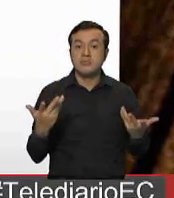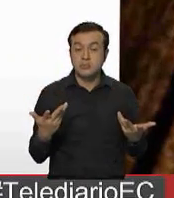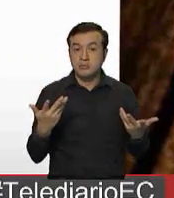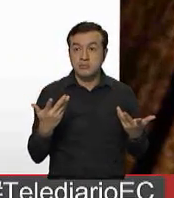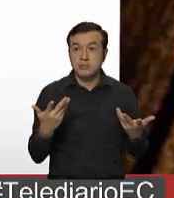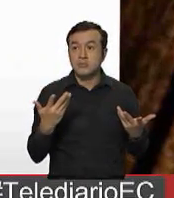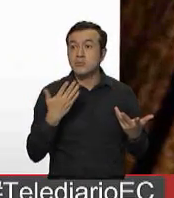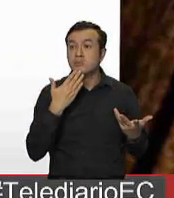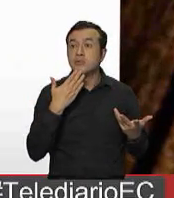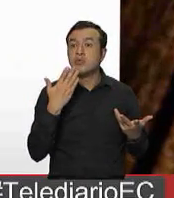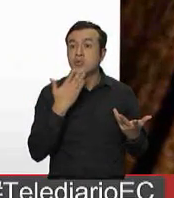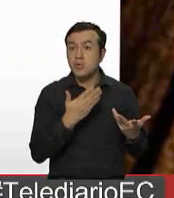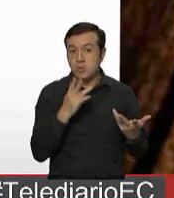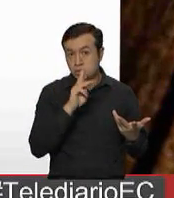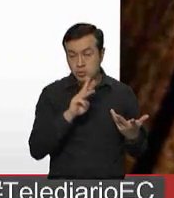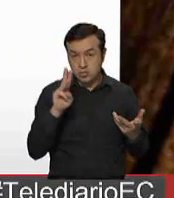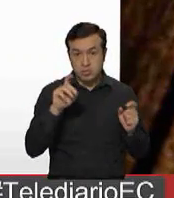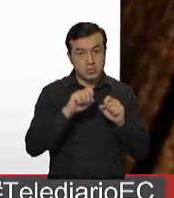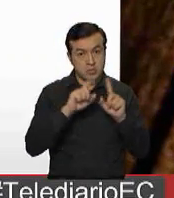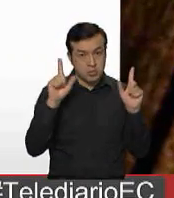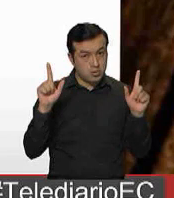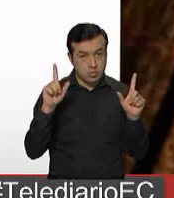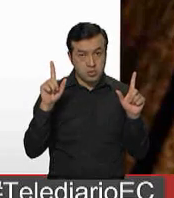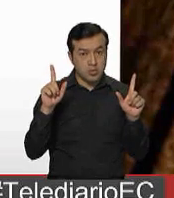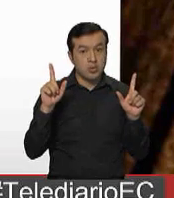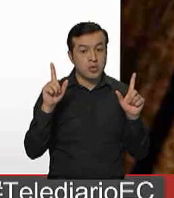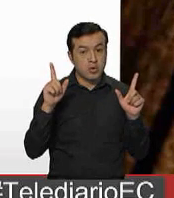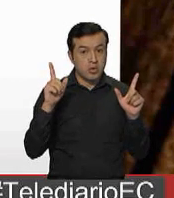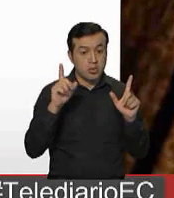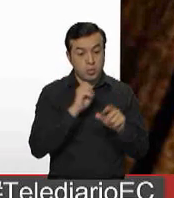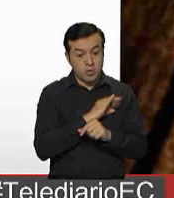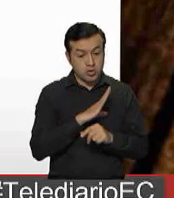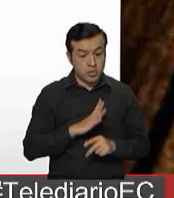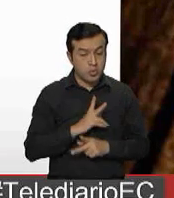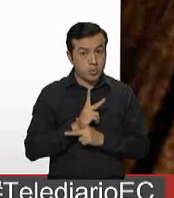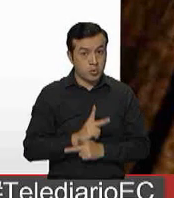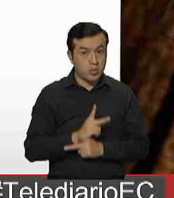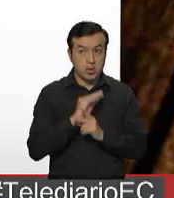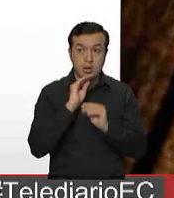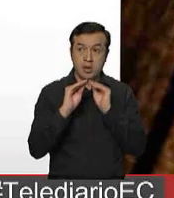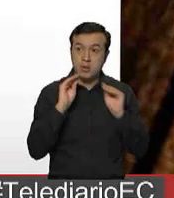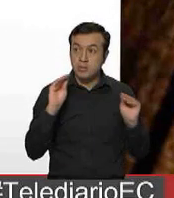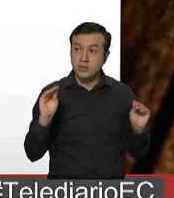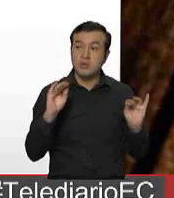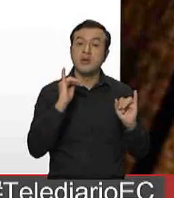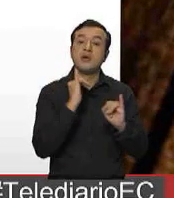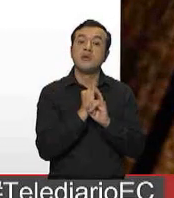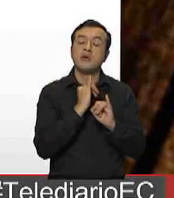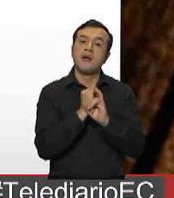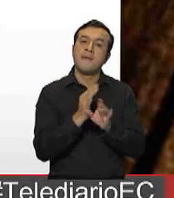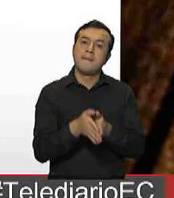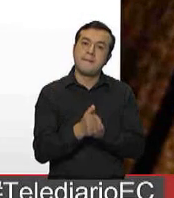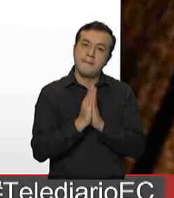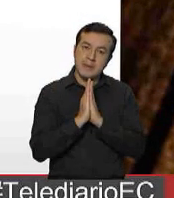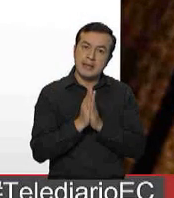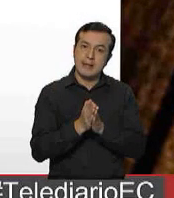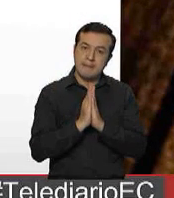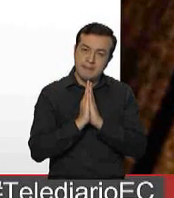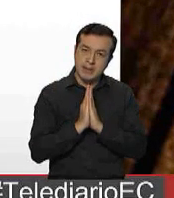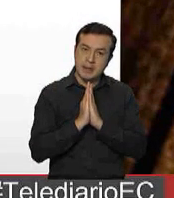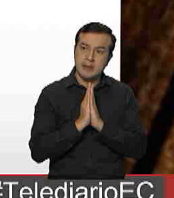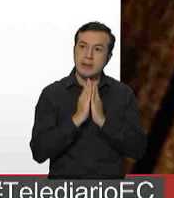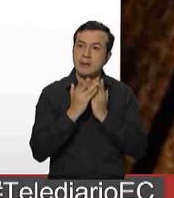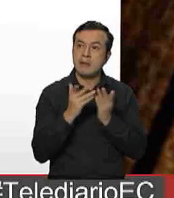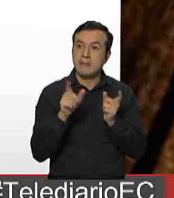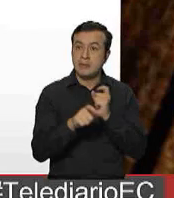su página web oficial. En consecuencia, a fin de prevenir estos actos maliciosos, la institución solicita a los administrados se